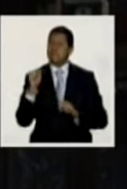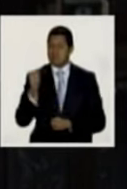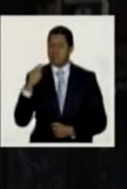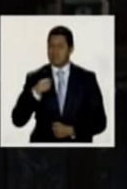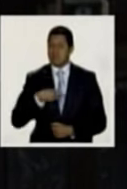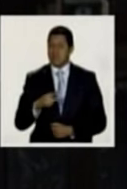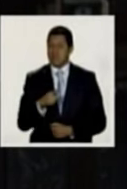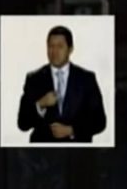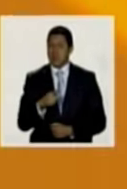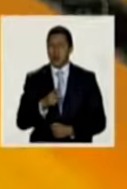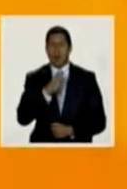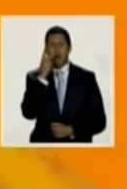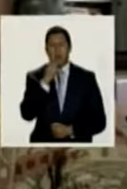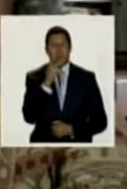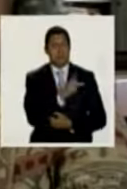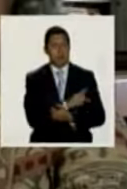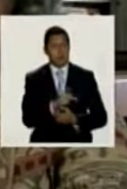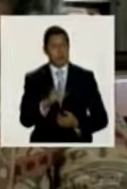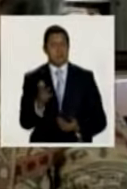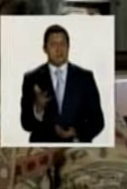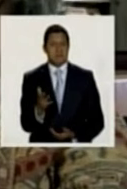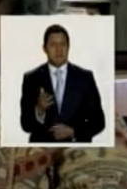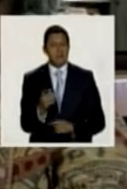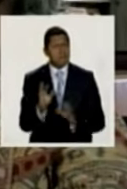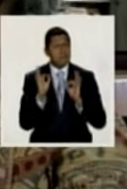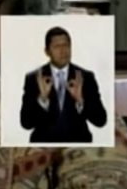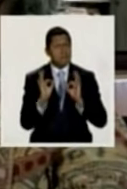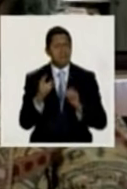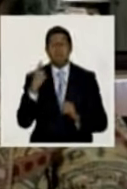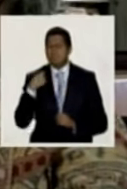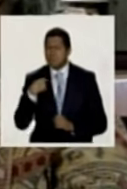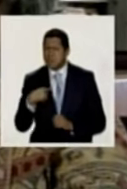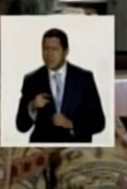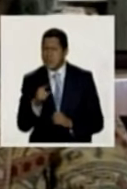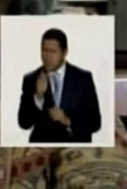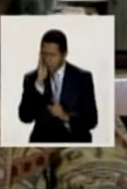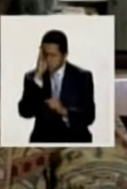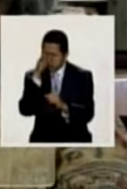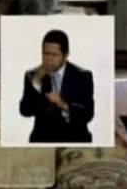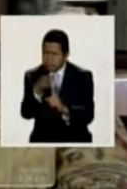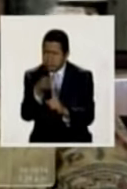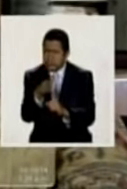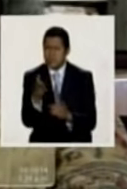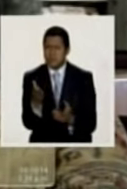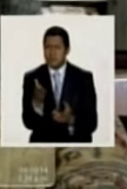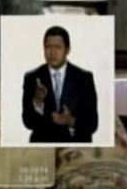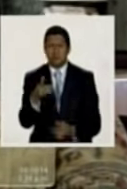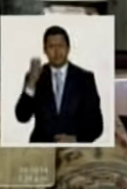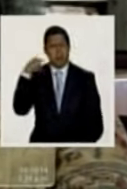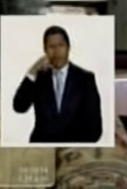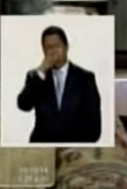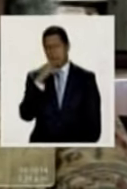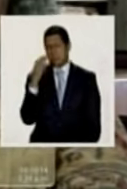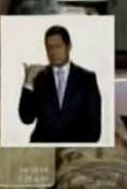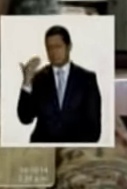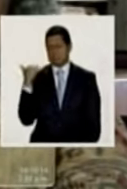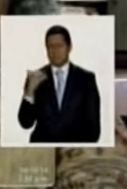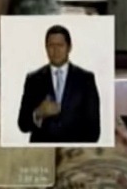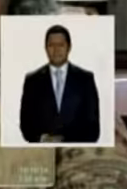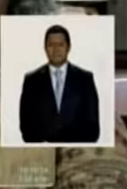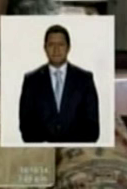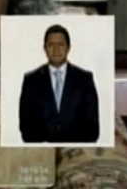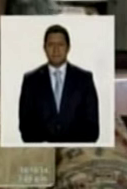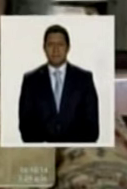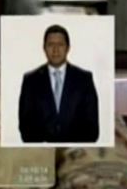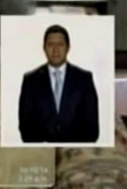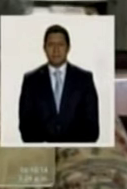tenía una vena poética evidente. Esencialmente tendremos que ubicarnos en su época, ¿verdad?